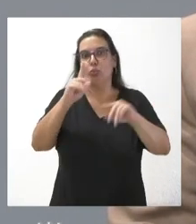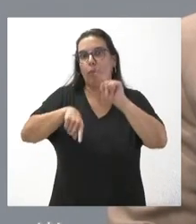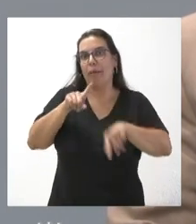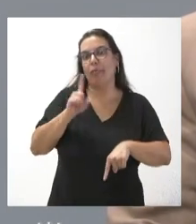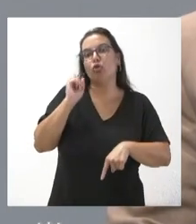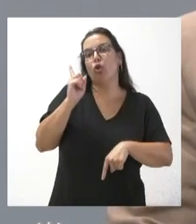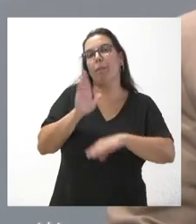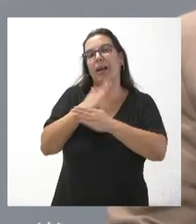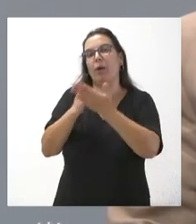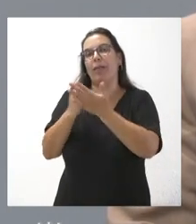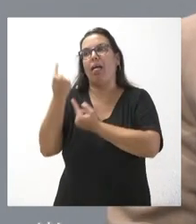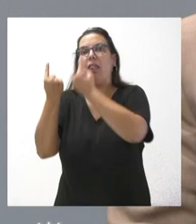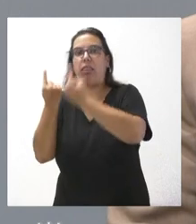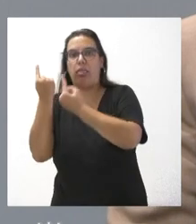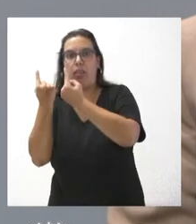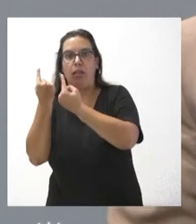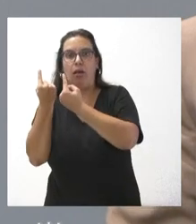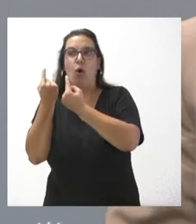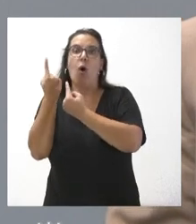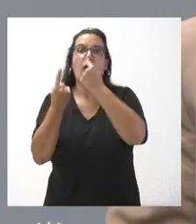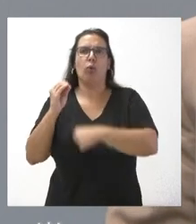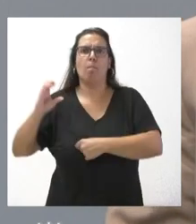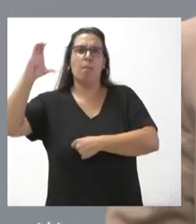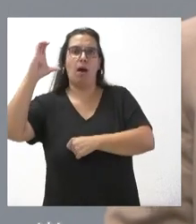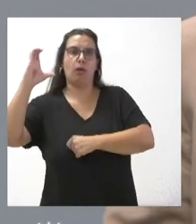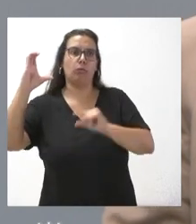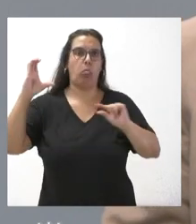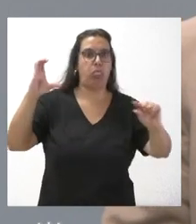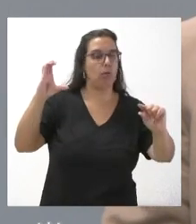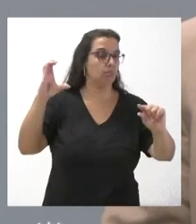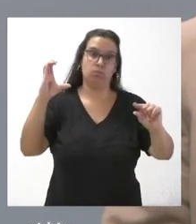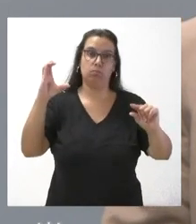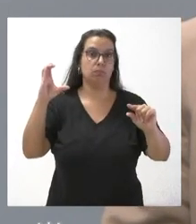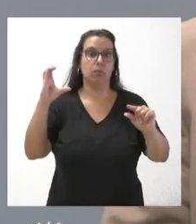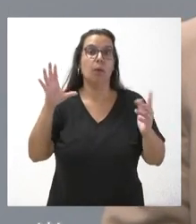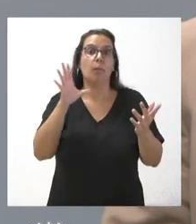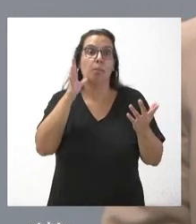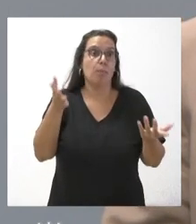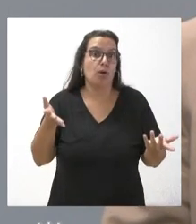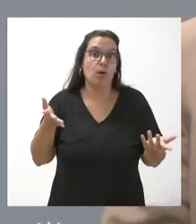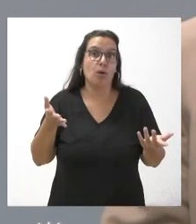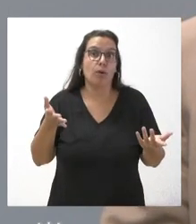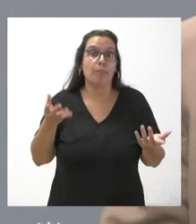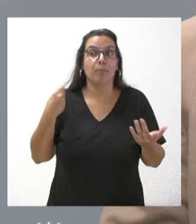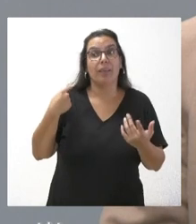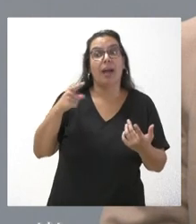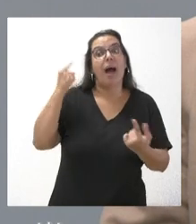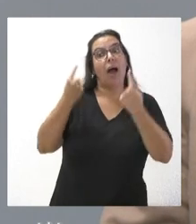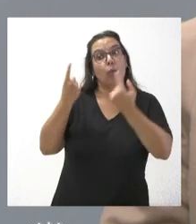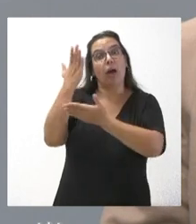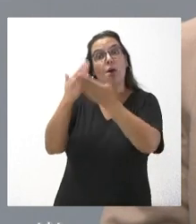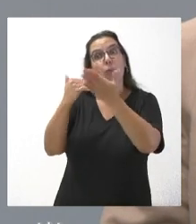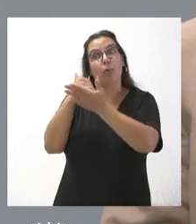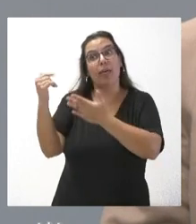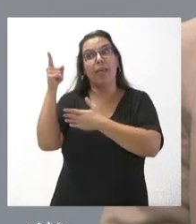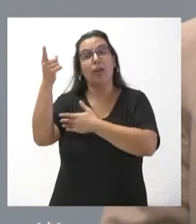comunidades autónomas o en mayor cantidad a algunas comunidades autónomas que otras, simplemente por el hecho de que esas comunidades autónomas su